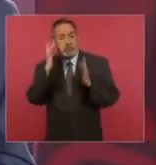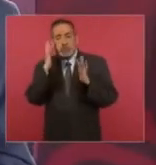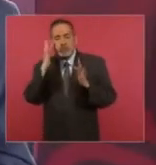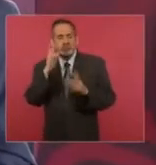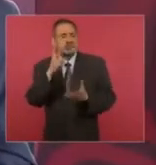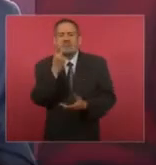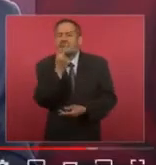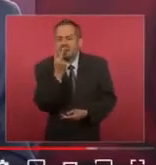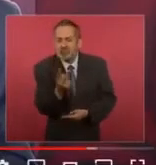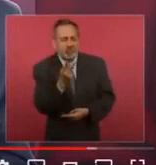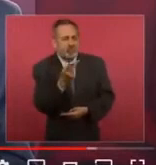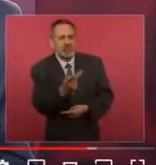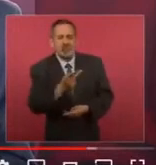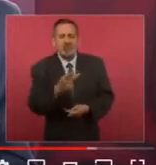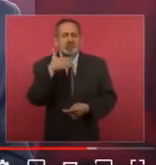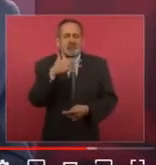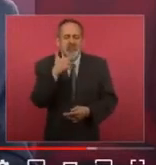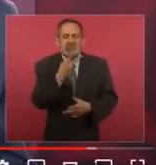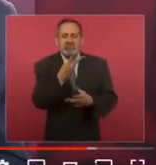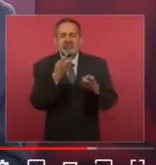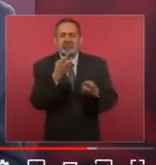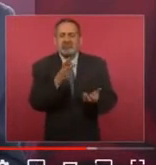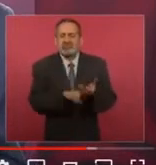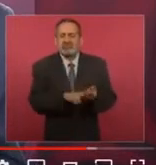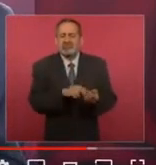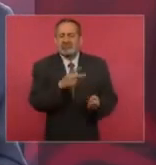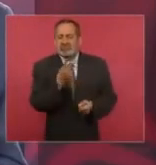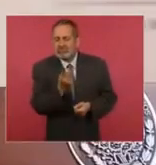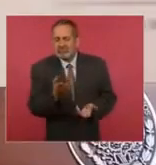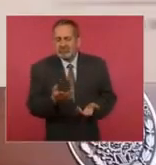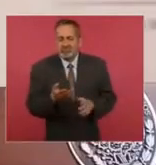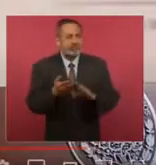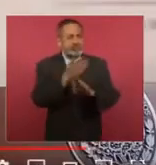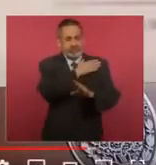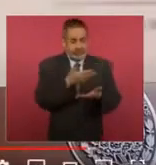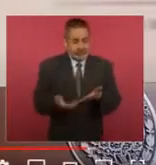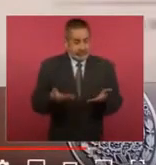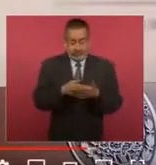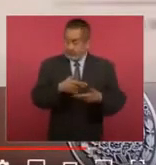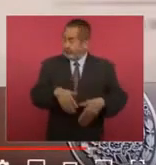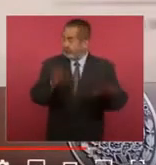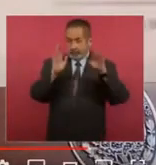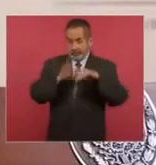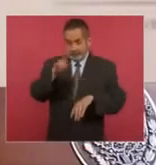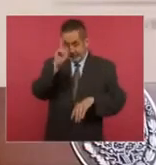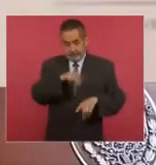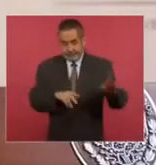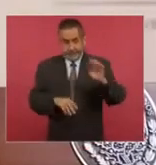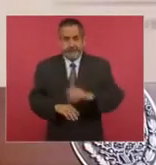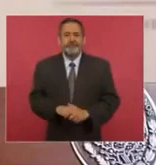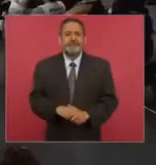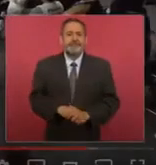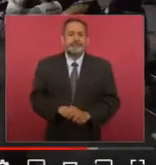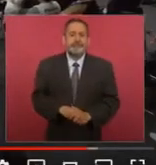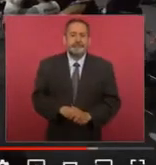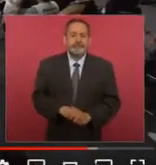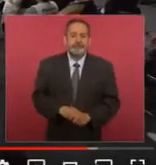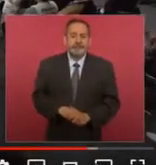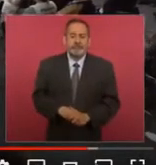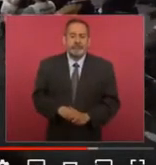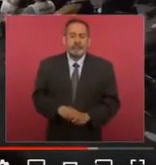Eso es todo Y eso antes ahorita ya parejo